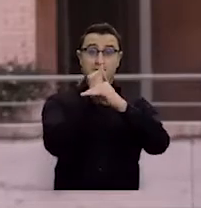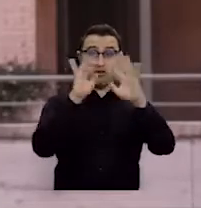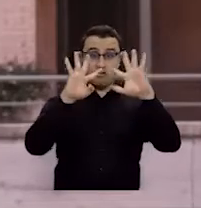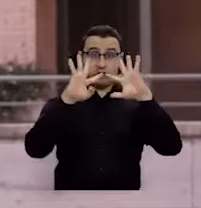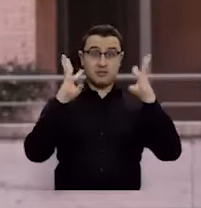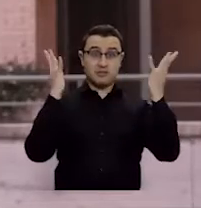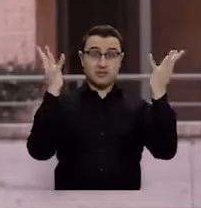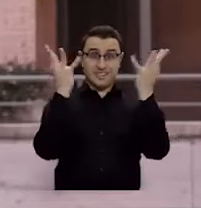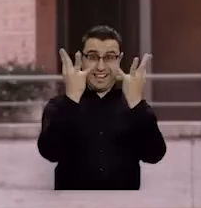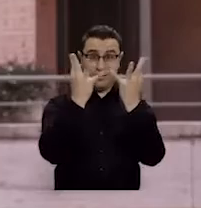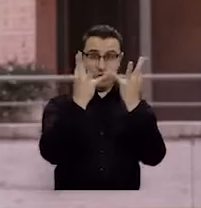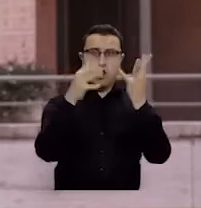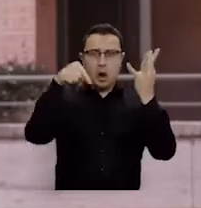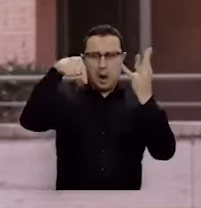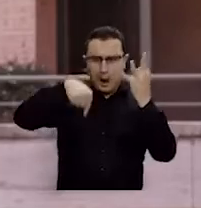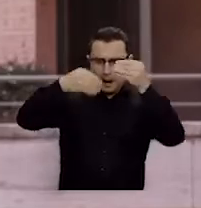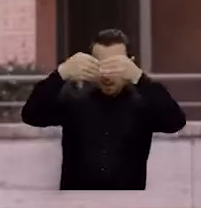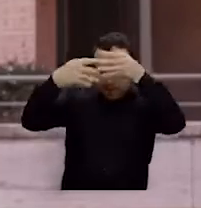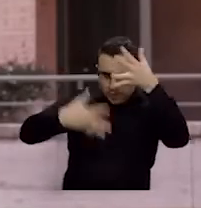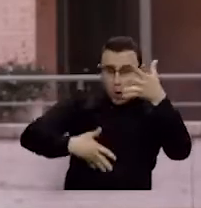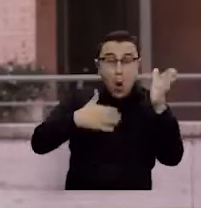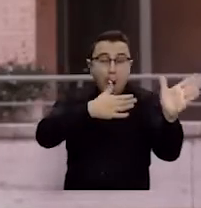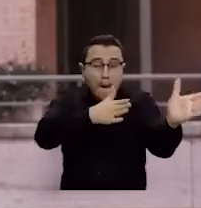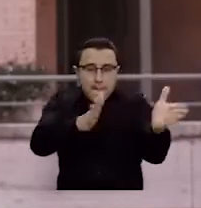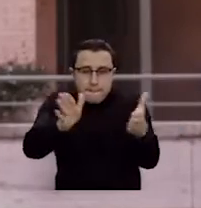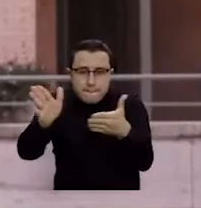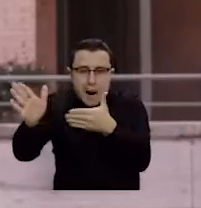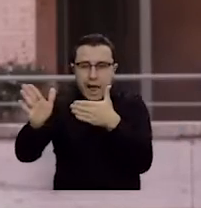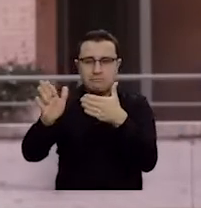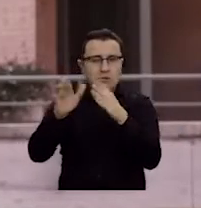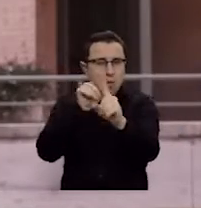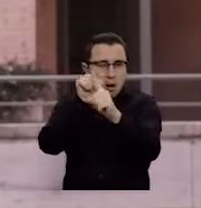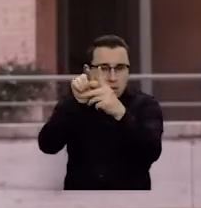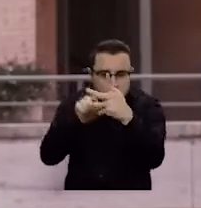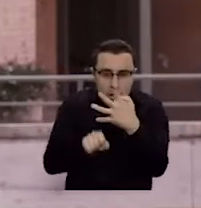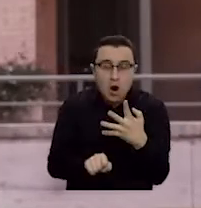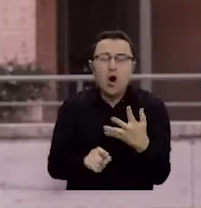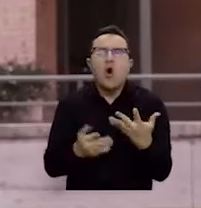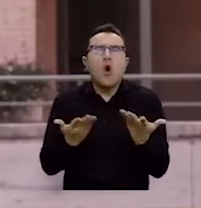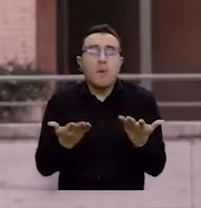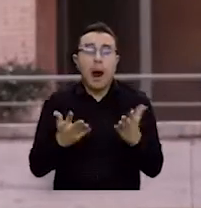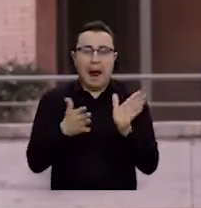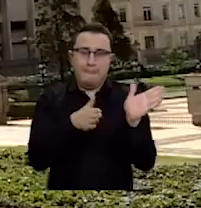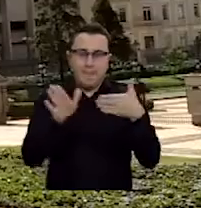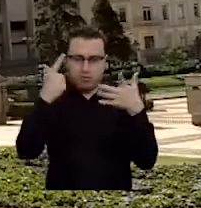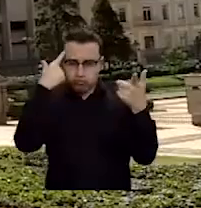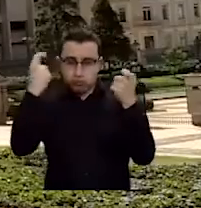Los planes institucionales del Senado de la República se derivan del Plan Estratégico